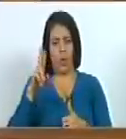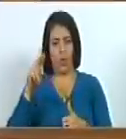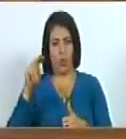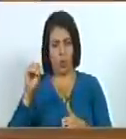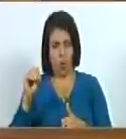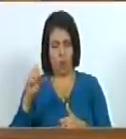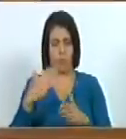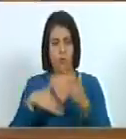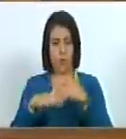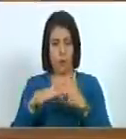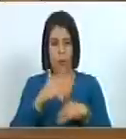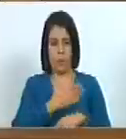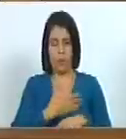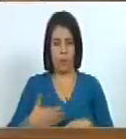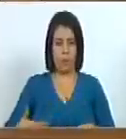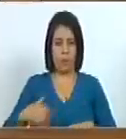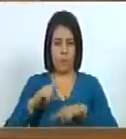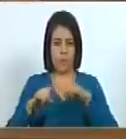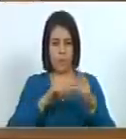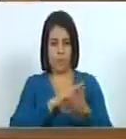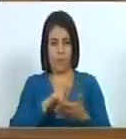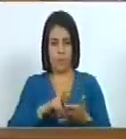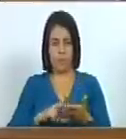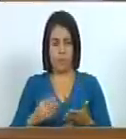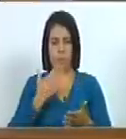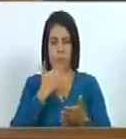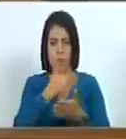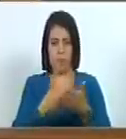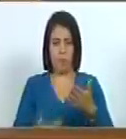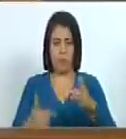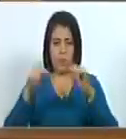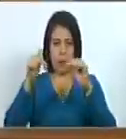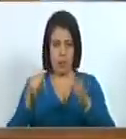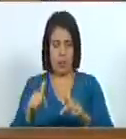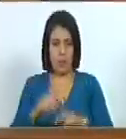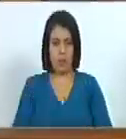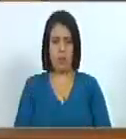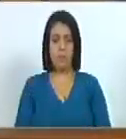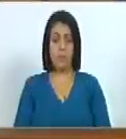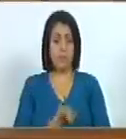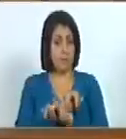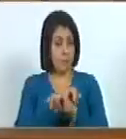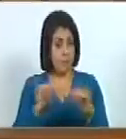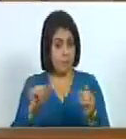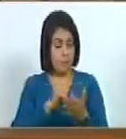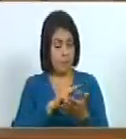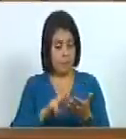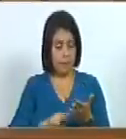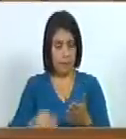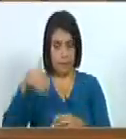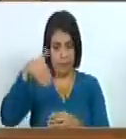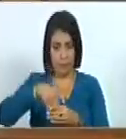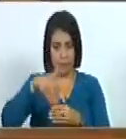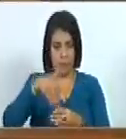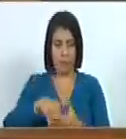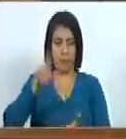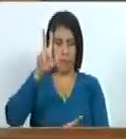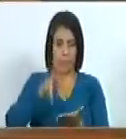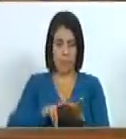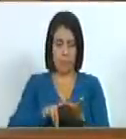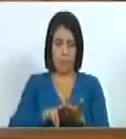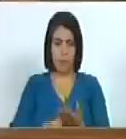A continuación, el presidente ordenó dar lectura a la propuesta del orden del día. Una vez leída y sometida a votación,